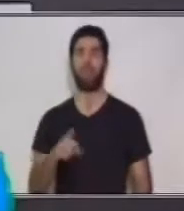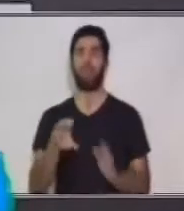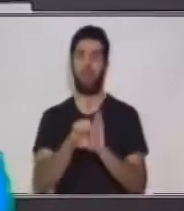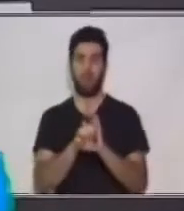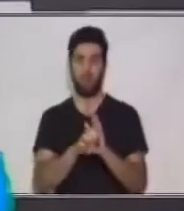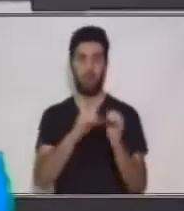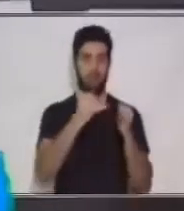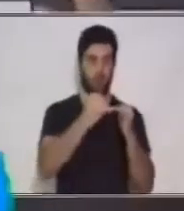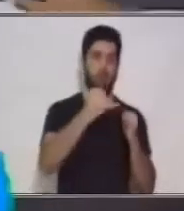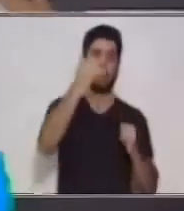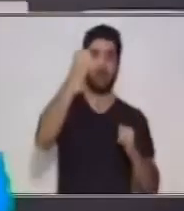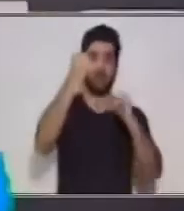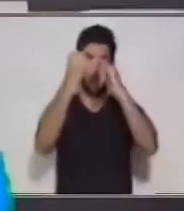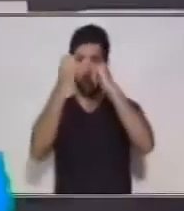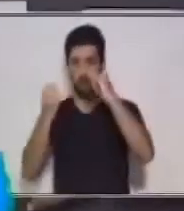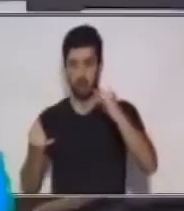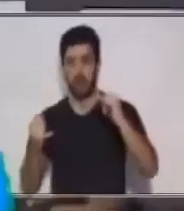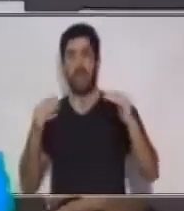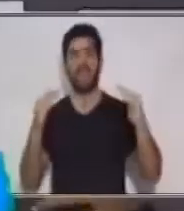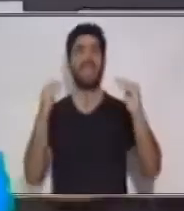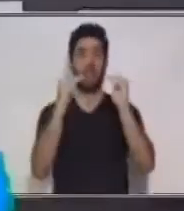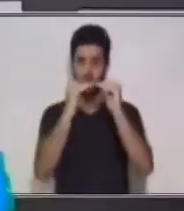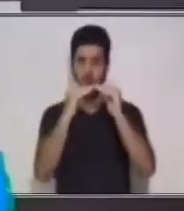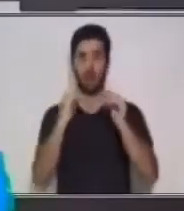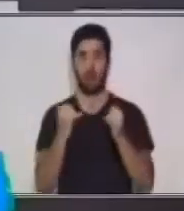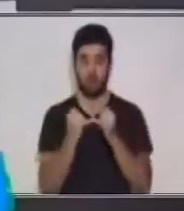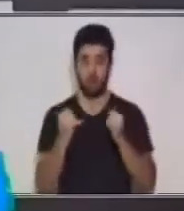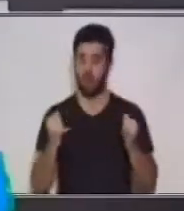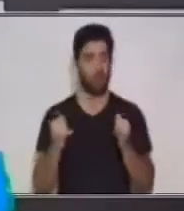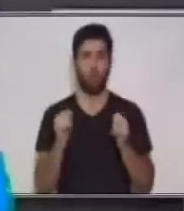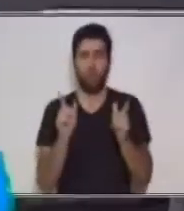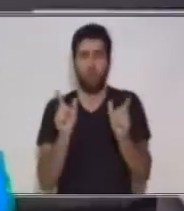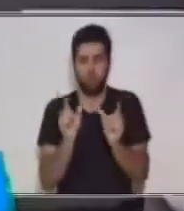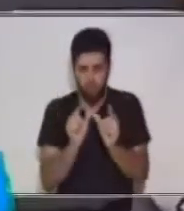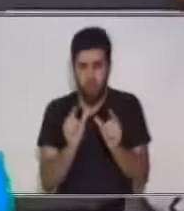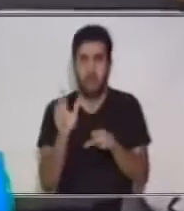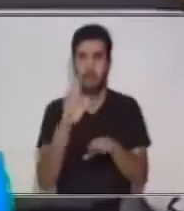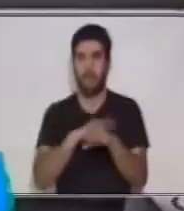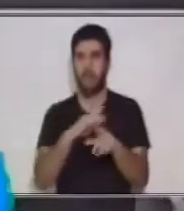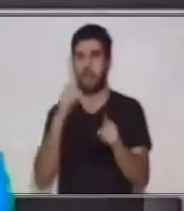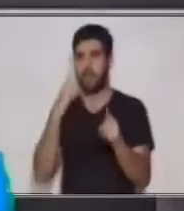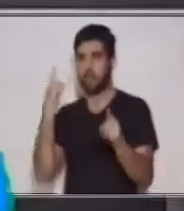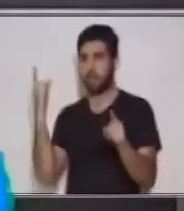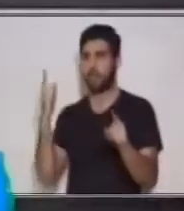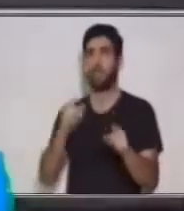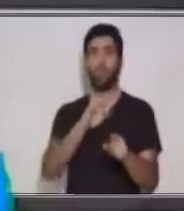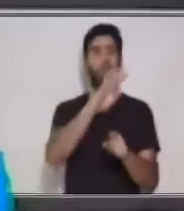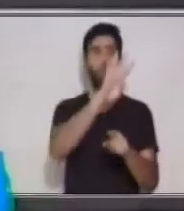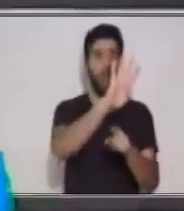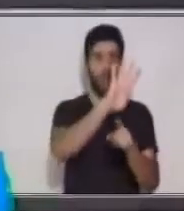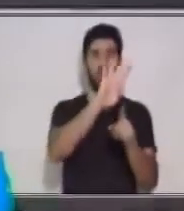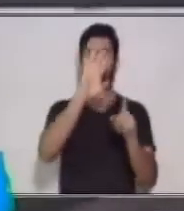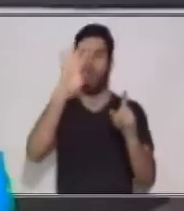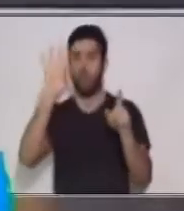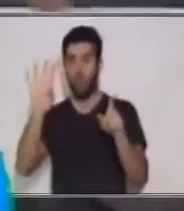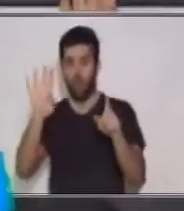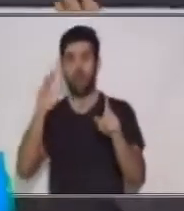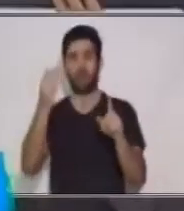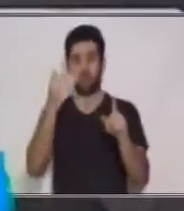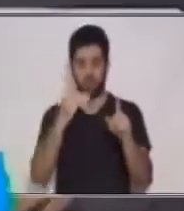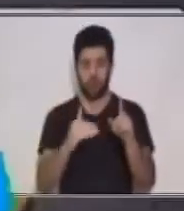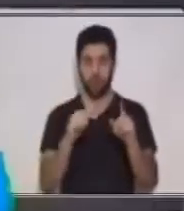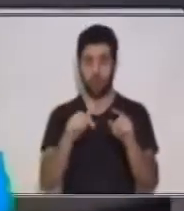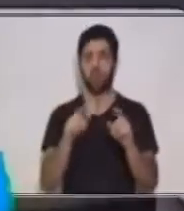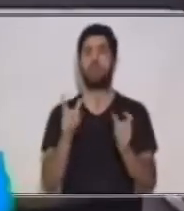¿de acuerdo? Veamos en nuestra ilustración. 4 centímetros en un lado, 4 centímetros en otro lado,